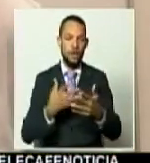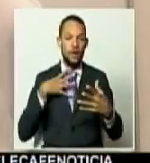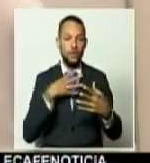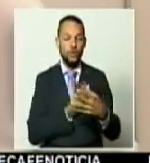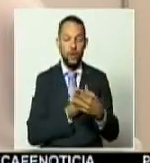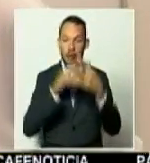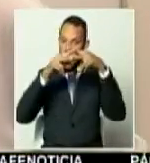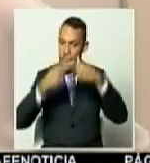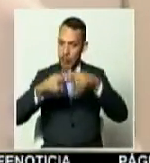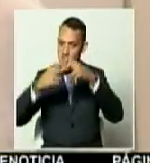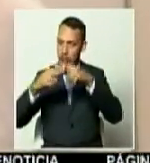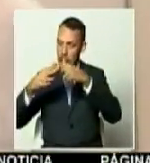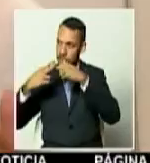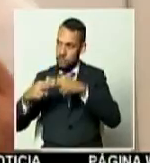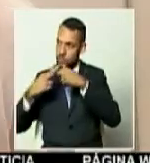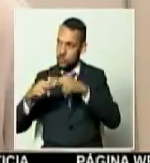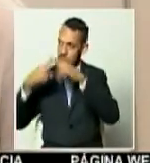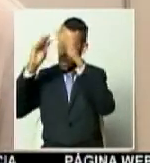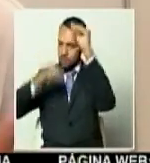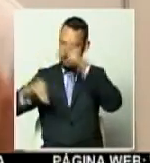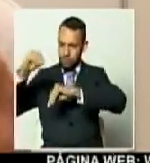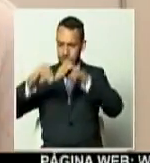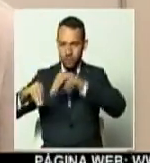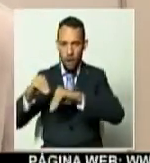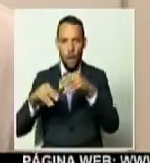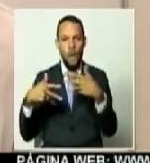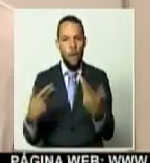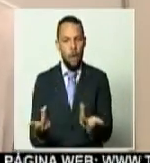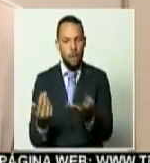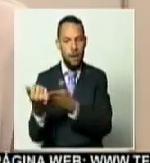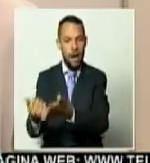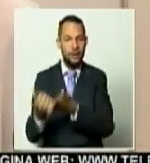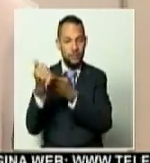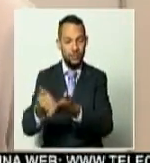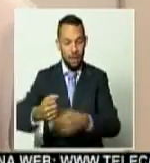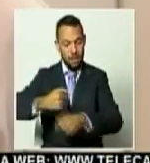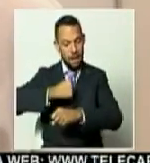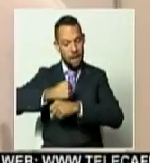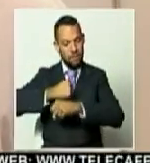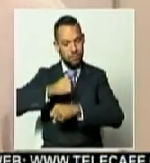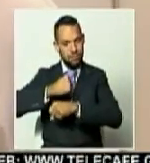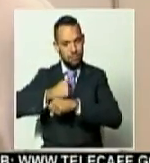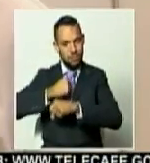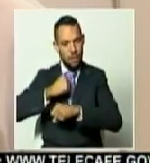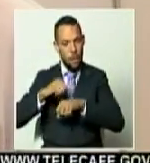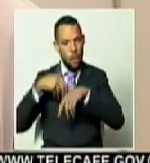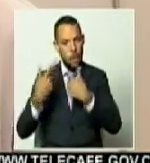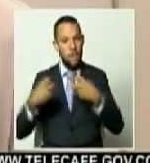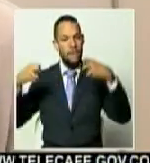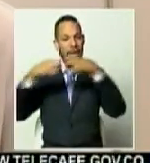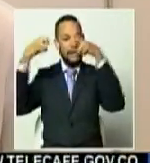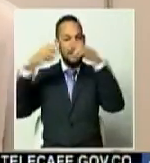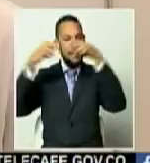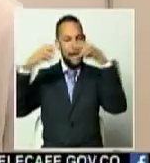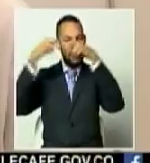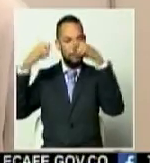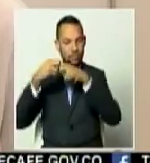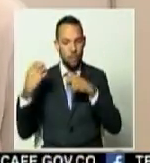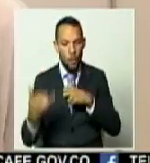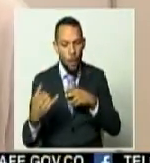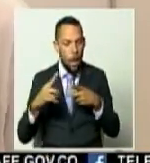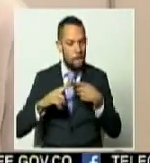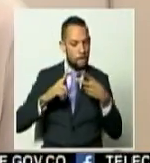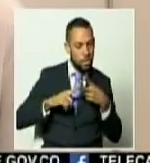Tecnoacademia es poder innovar la instrumentación y las herramientas que ahora tenemos, utilizando también las energías renovables. Es decir,